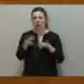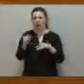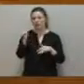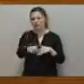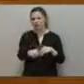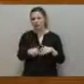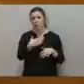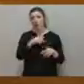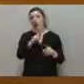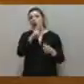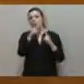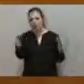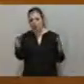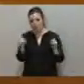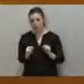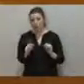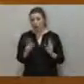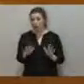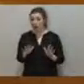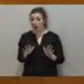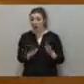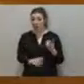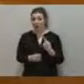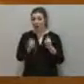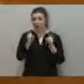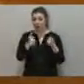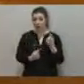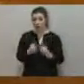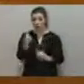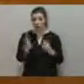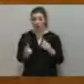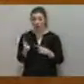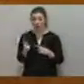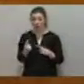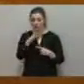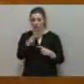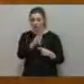año, pero todavía en algunos casos ni se ha resuelto.